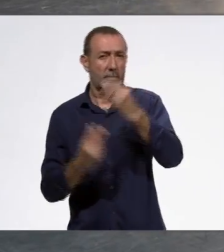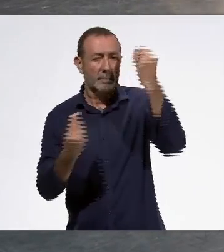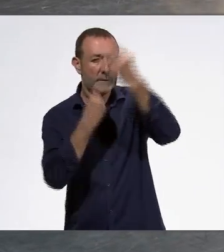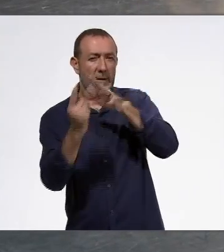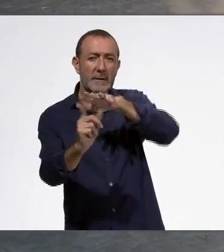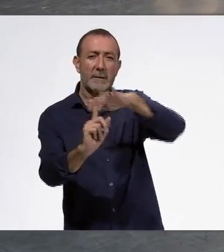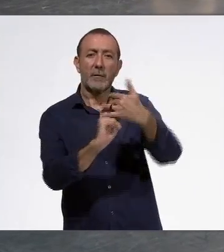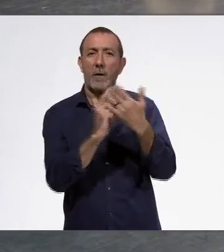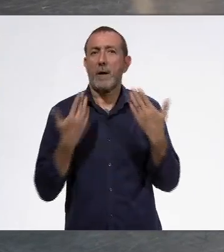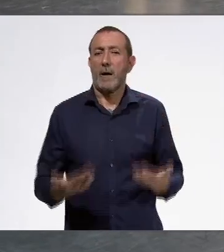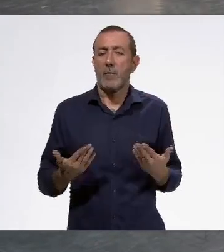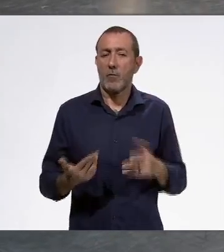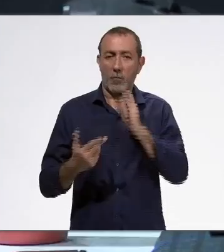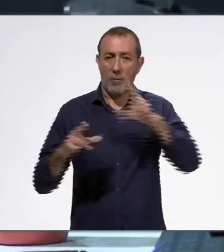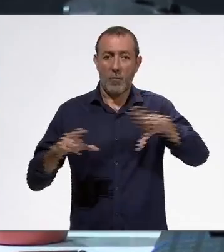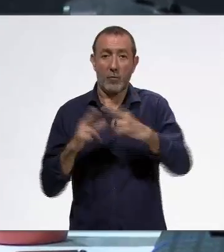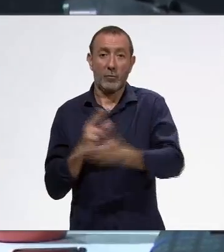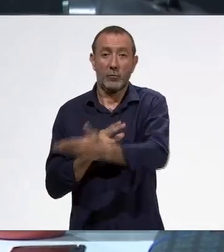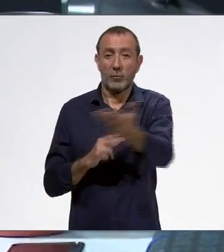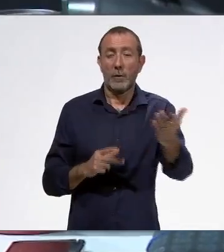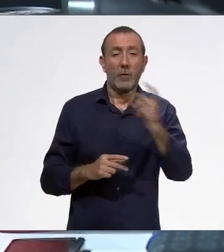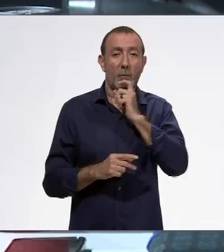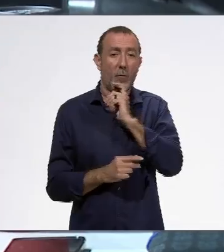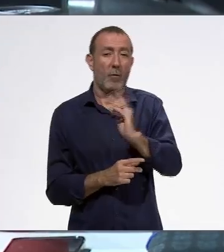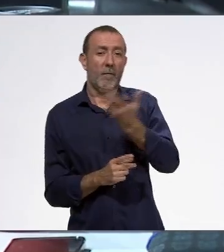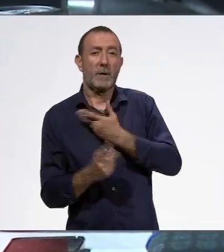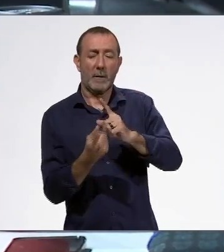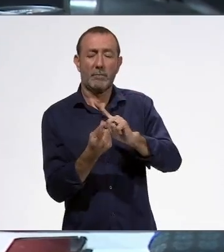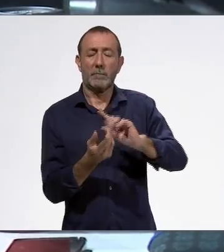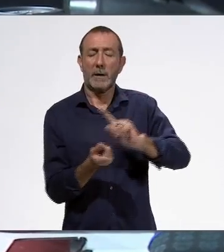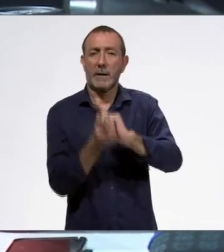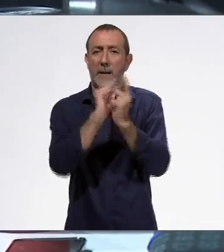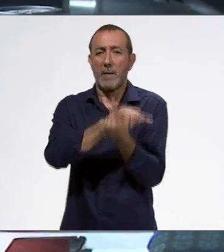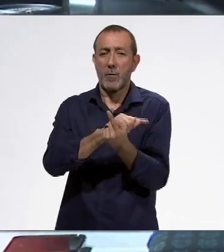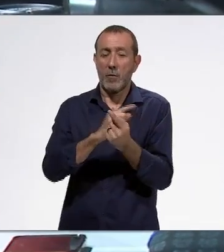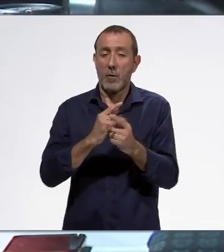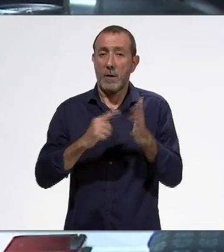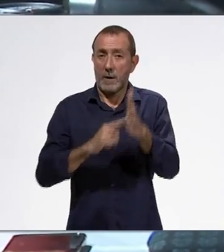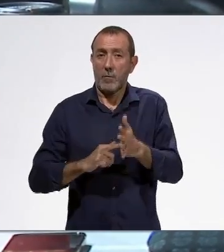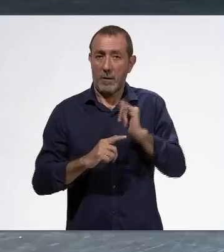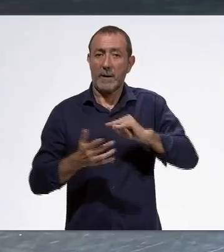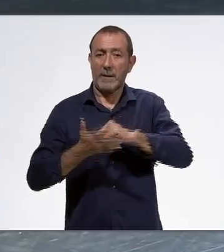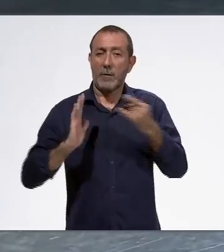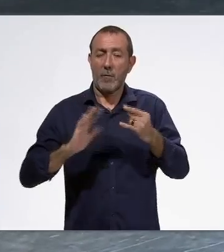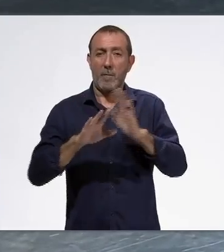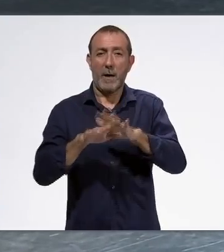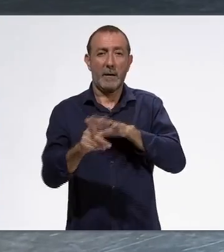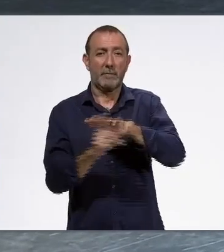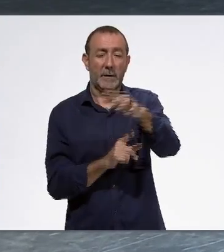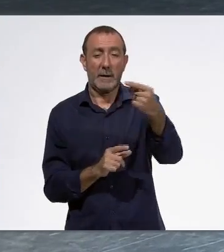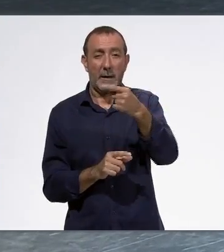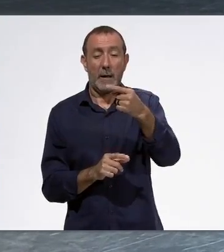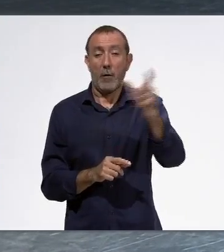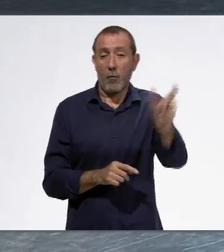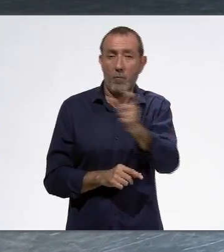qué situación nos encontramos como sociedad y en las consecuencias de la revolución industrial y tecnológica para el medio ambiente y el ser